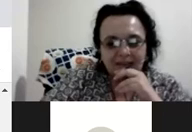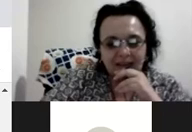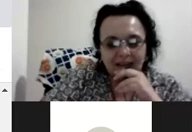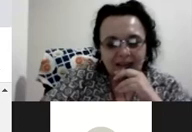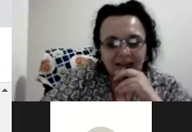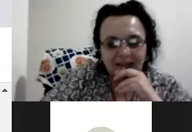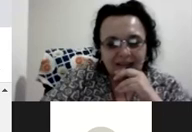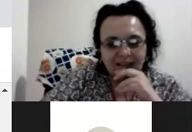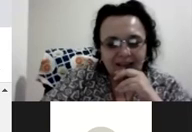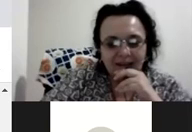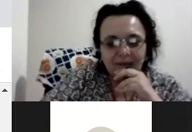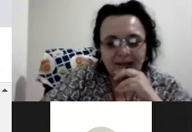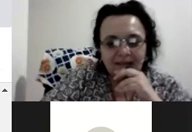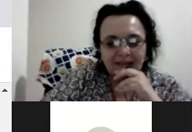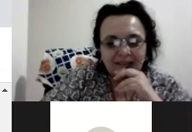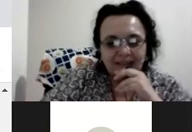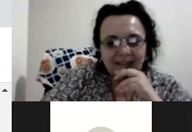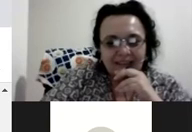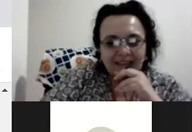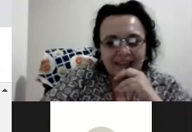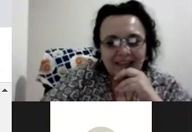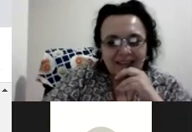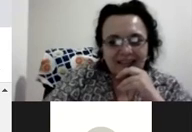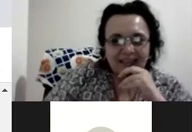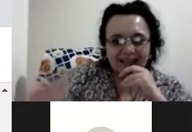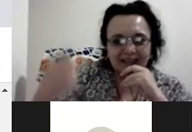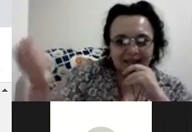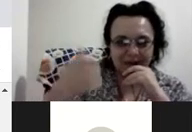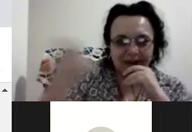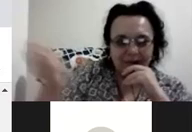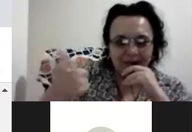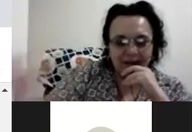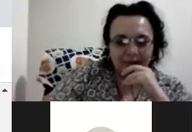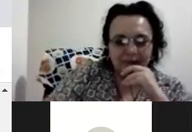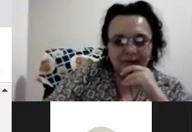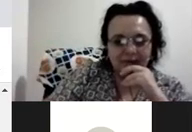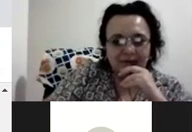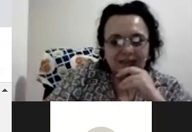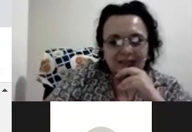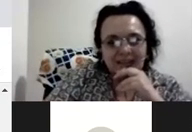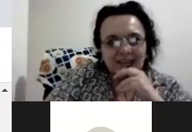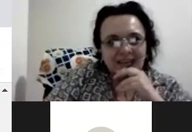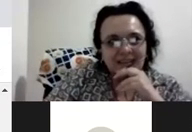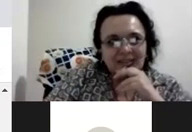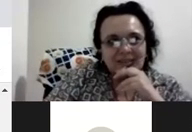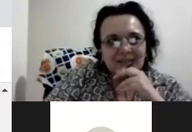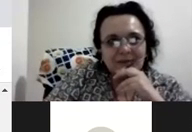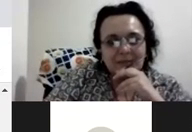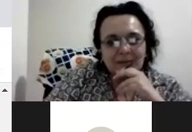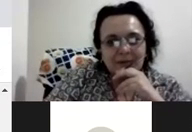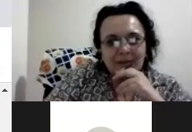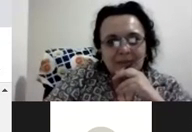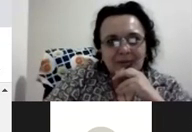primitivas en lenguaje y de lenguaje autóctono, ¿verdad?